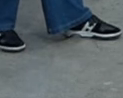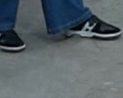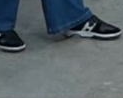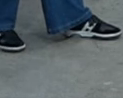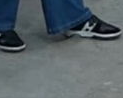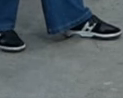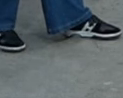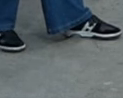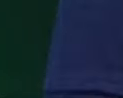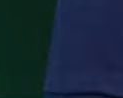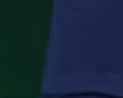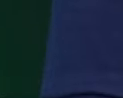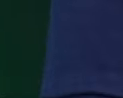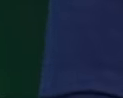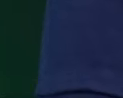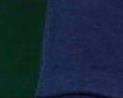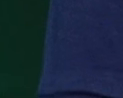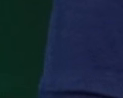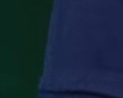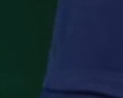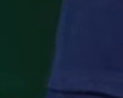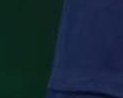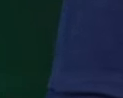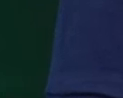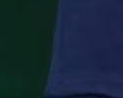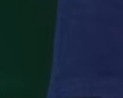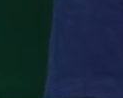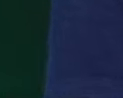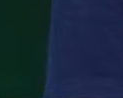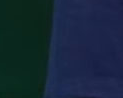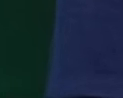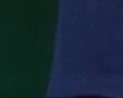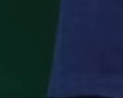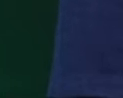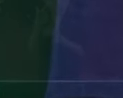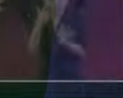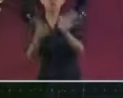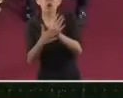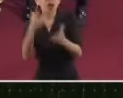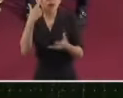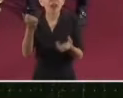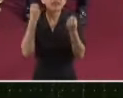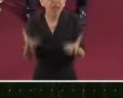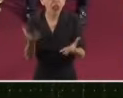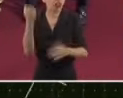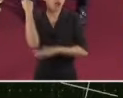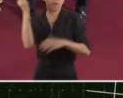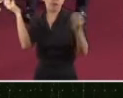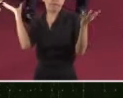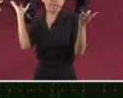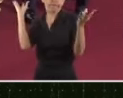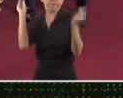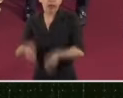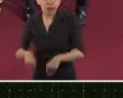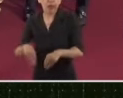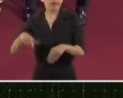decreto, además de todos los problemas que venimos comentando, es bastante confuso justamente en esta materia. Cuando exime a los